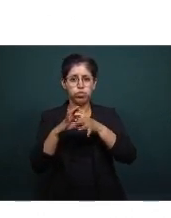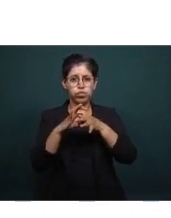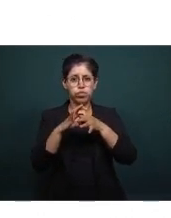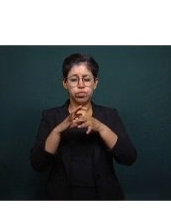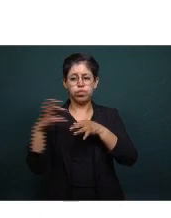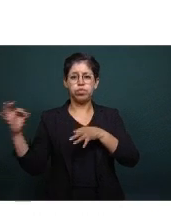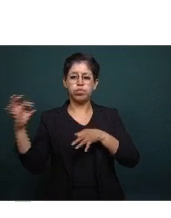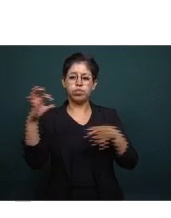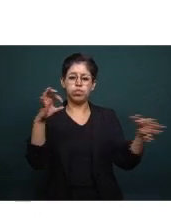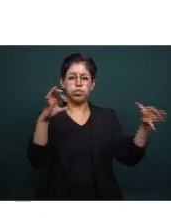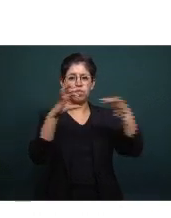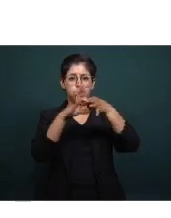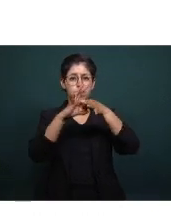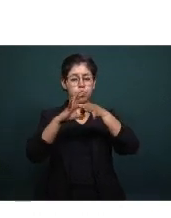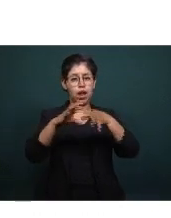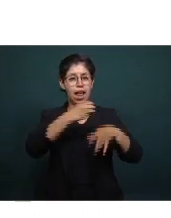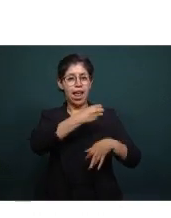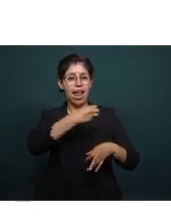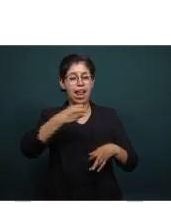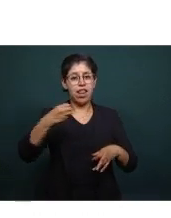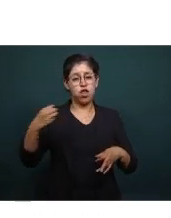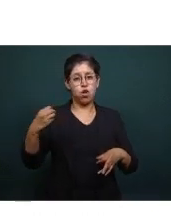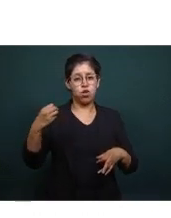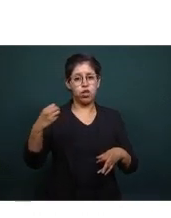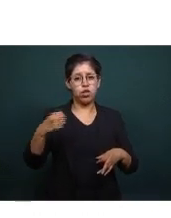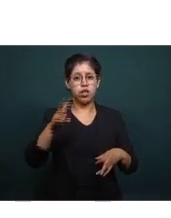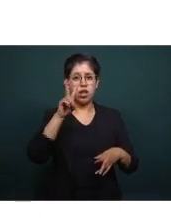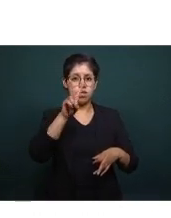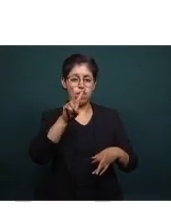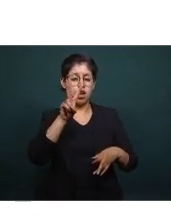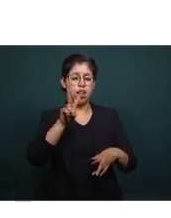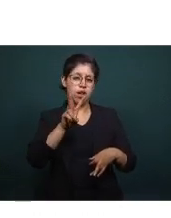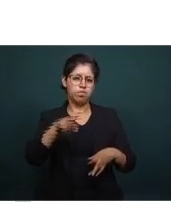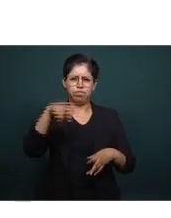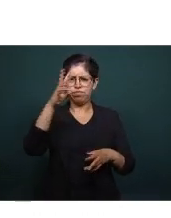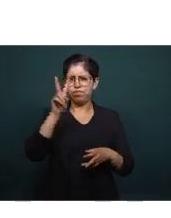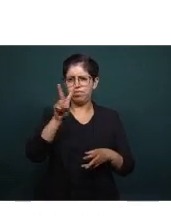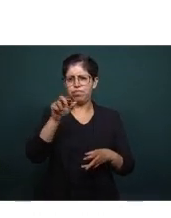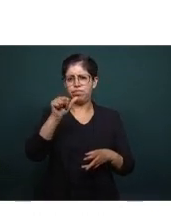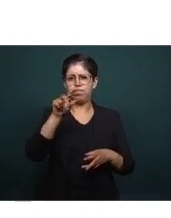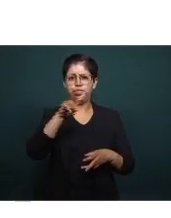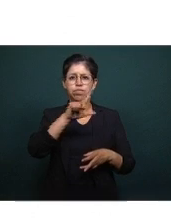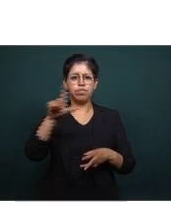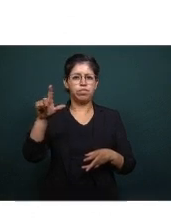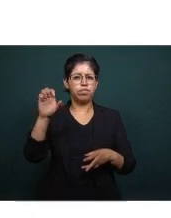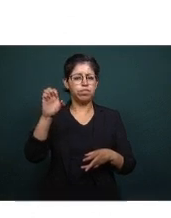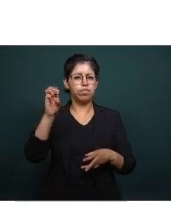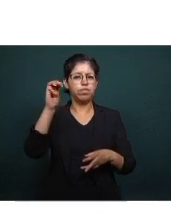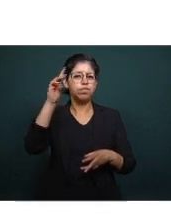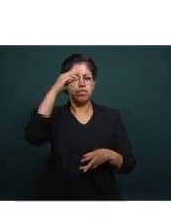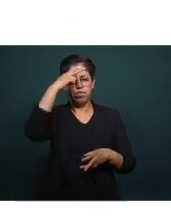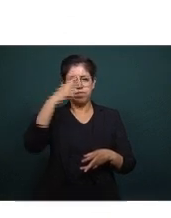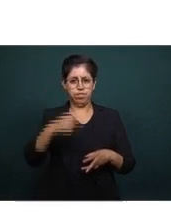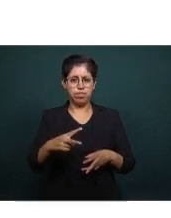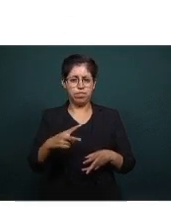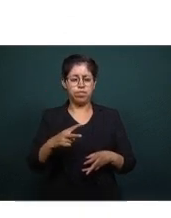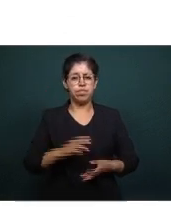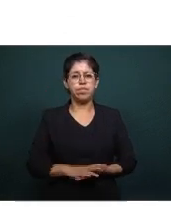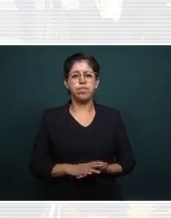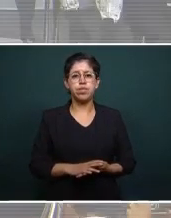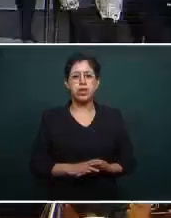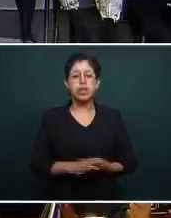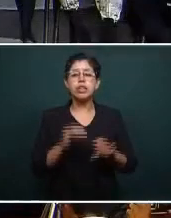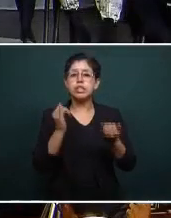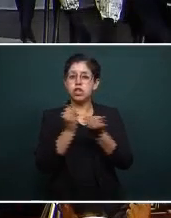colaboración para trabajar de manera coordinada en lo que es el Valle de México. El 60% de los delitos que se cometen en el Estado de